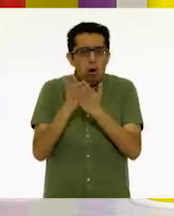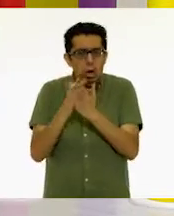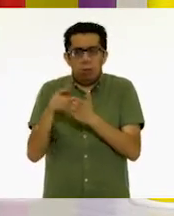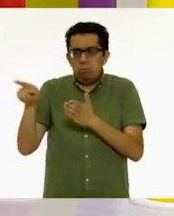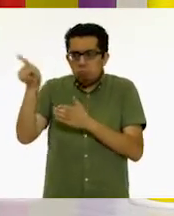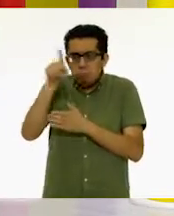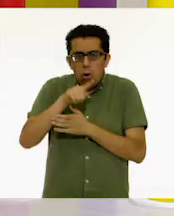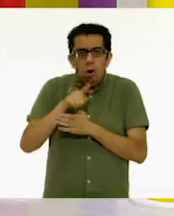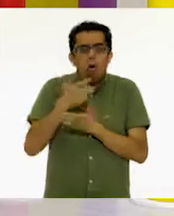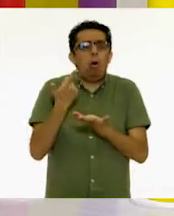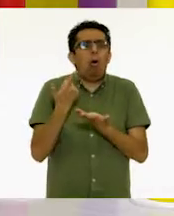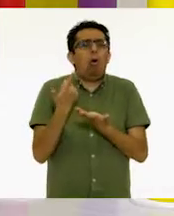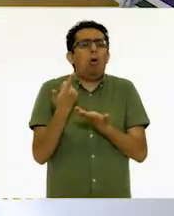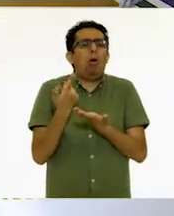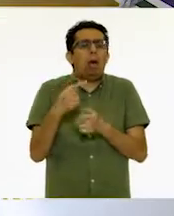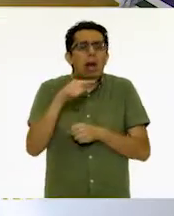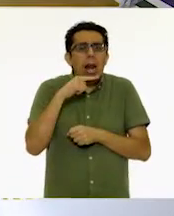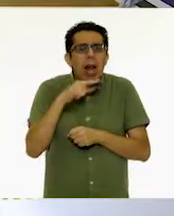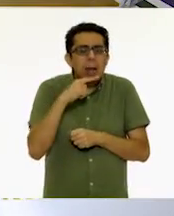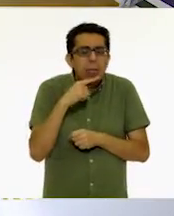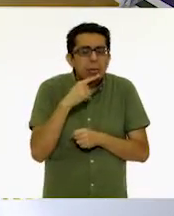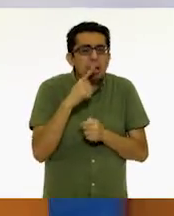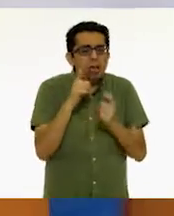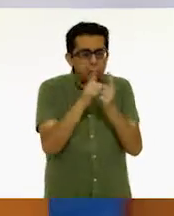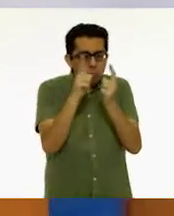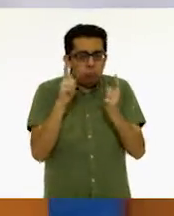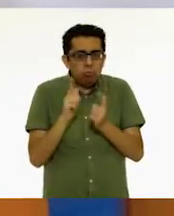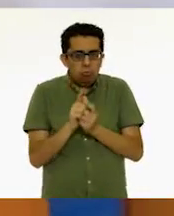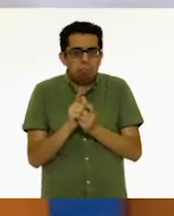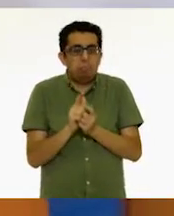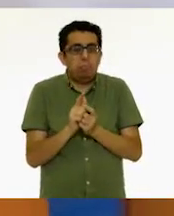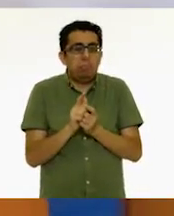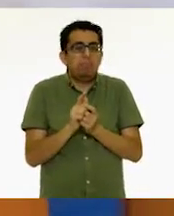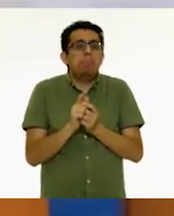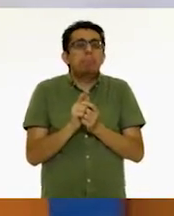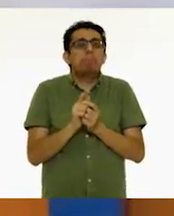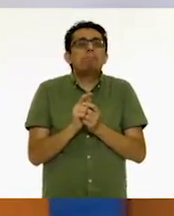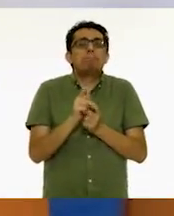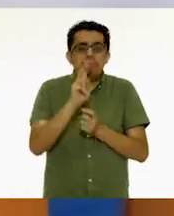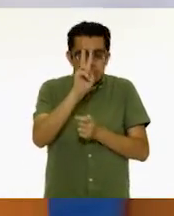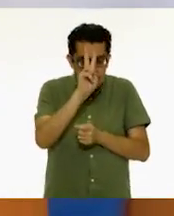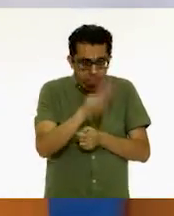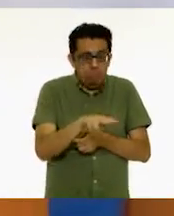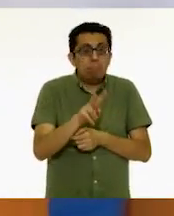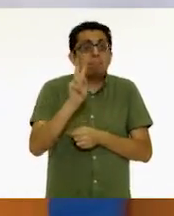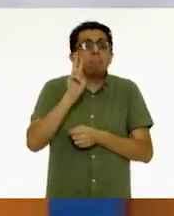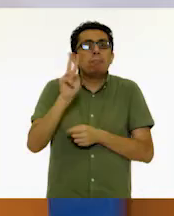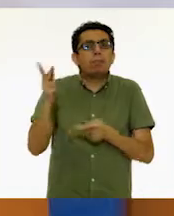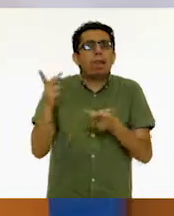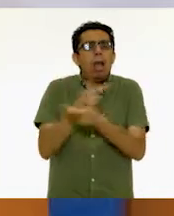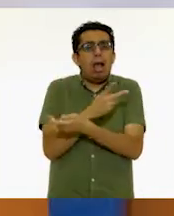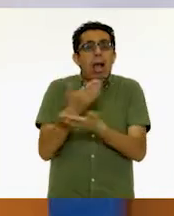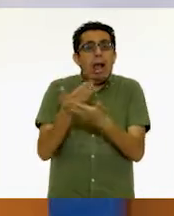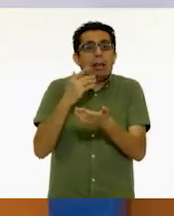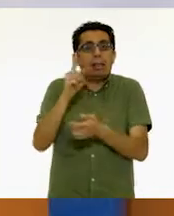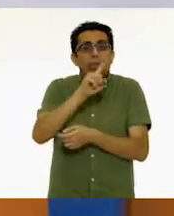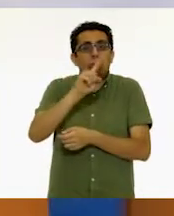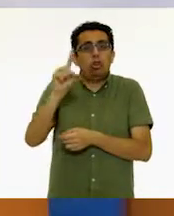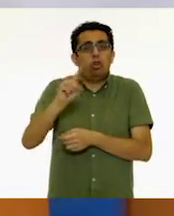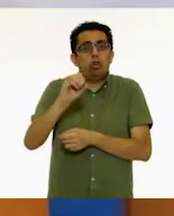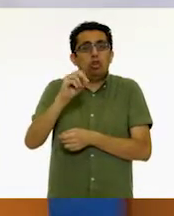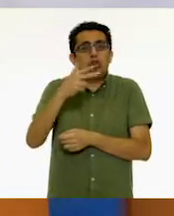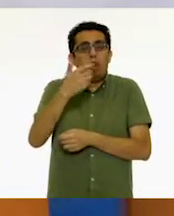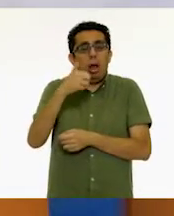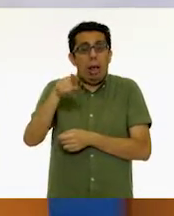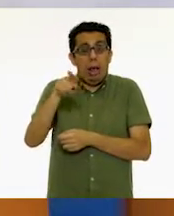los lápices y ese tipo de cosas, ¿verdad? Así es. Vamos a ver lo que sucedió con Sohar cuando quiso comparar dos